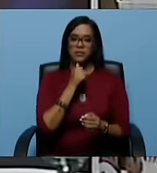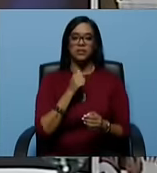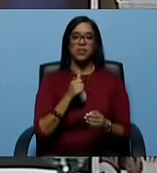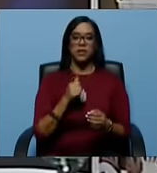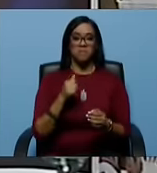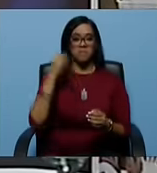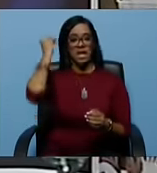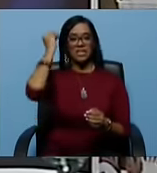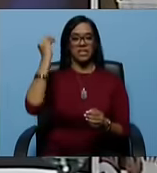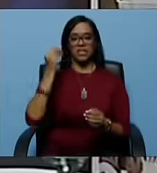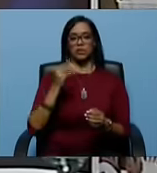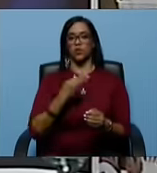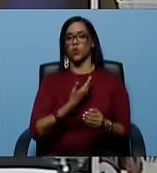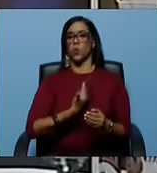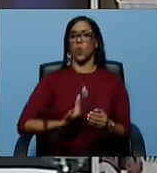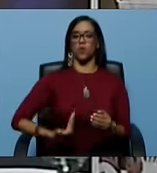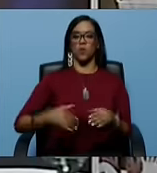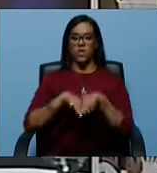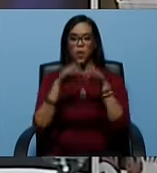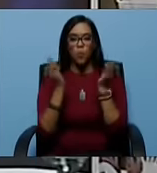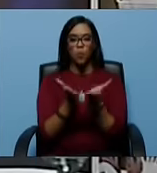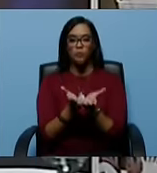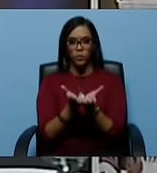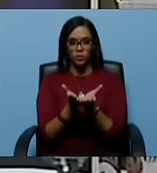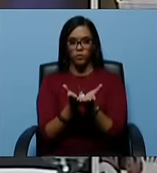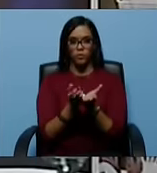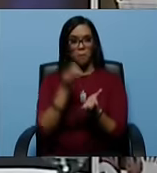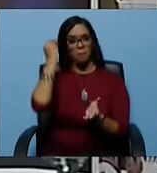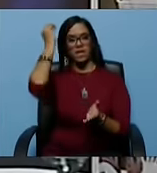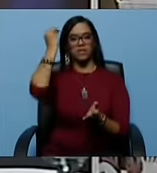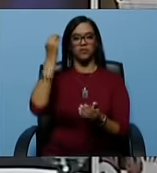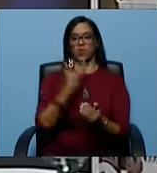De quienes se creen los dueños del mundo. Se creen los dueños del mundo.